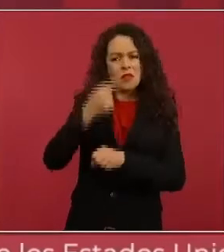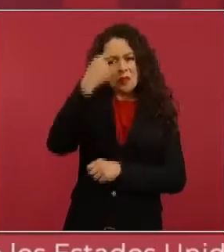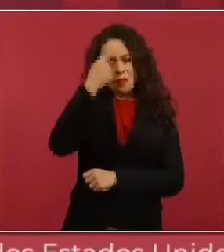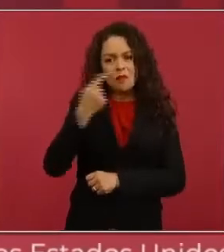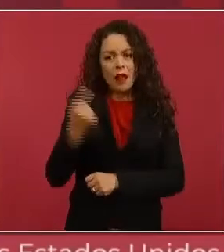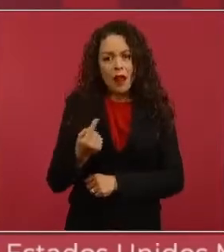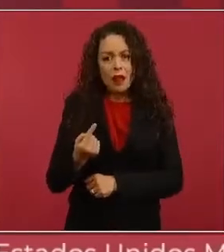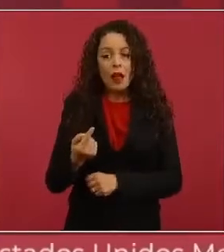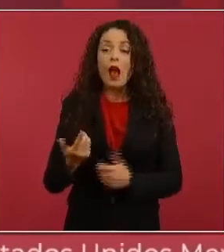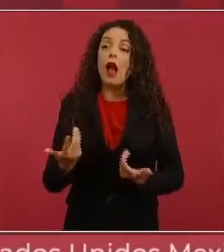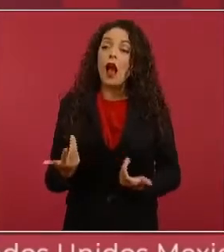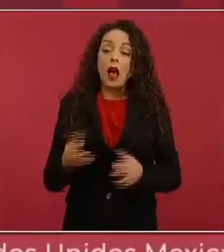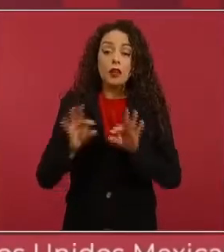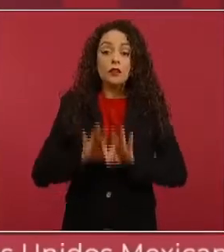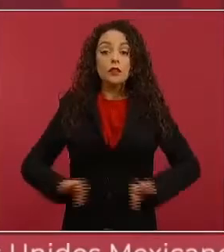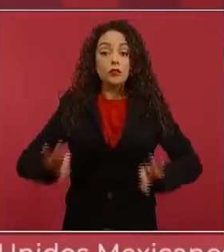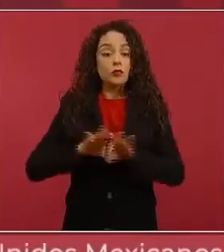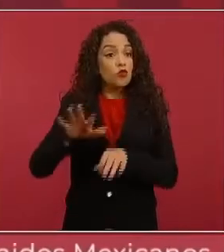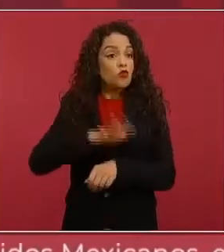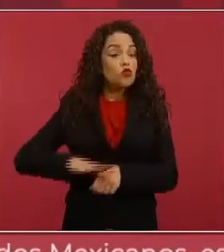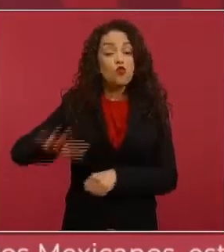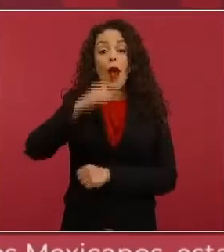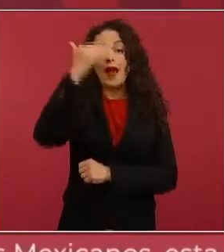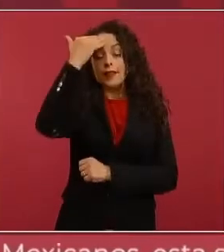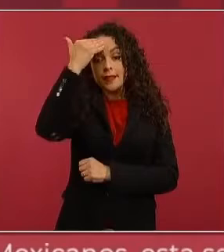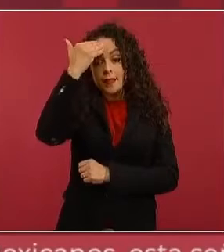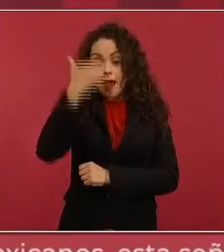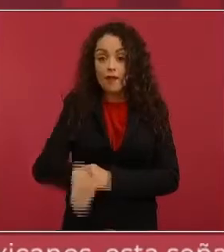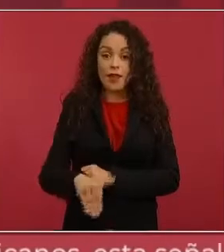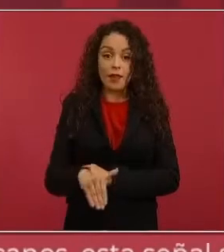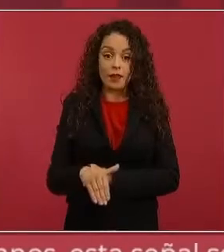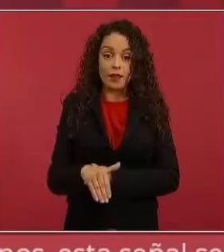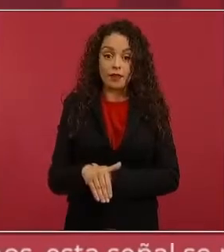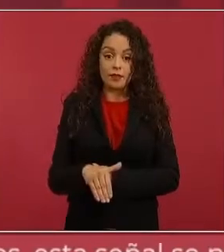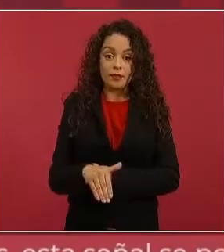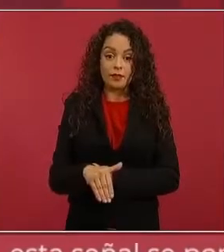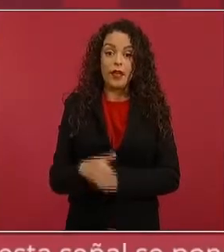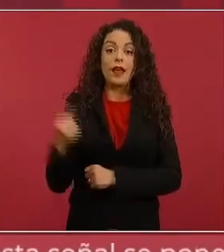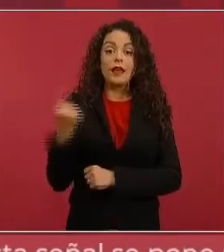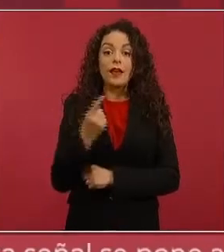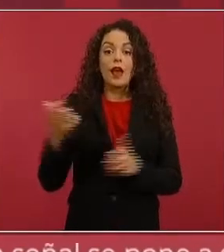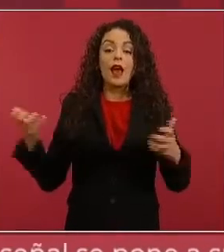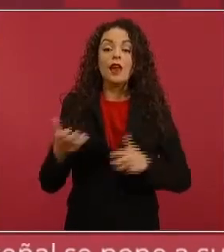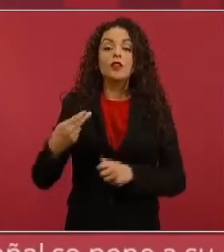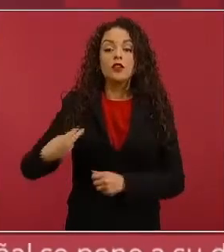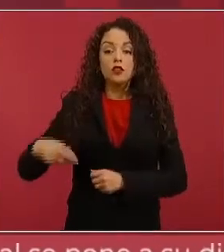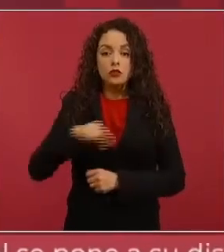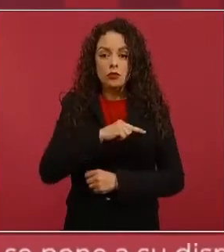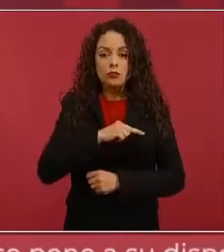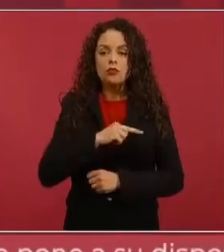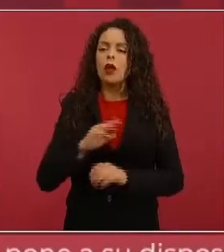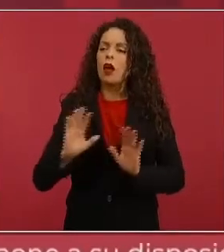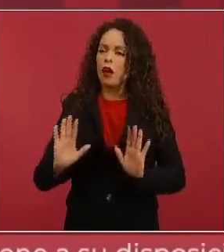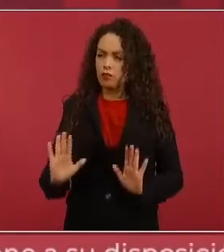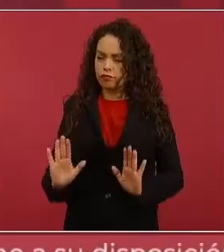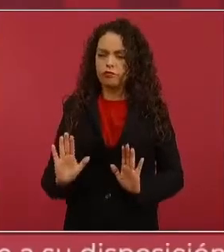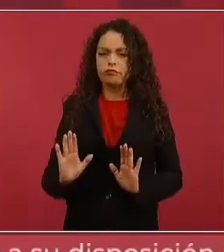que estamos actuando, vamos a decir, con tolerancia,